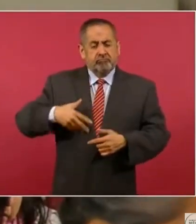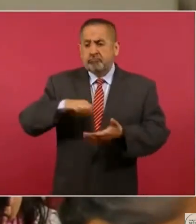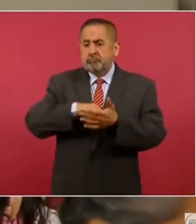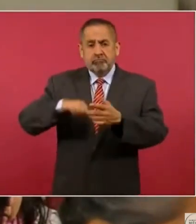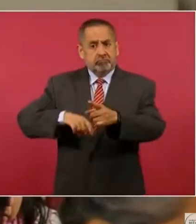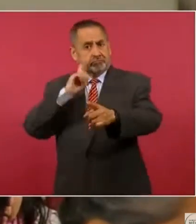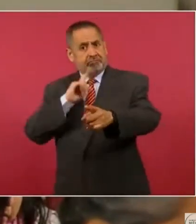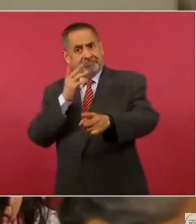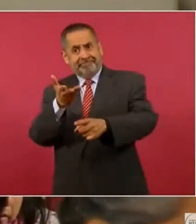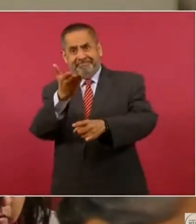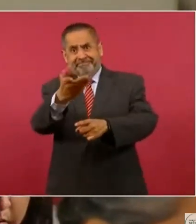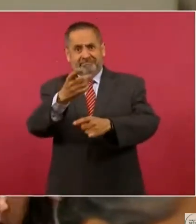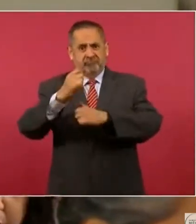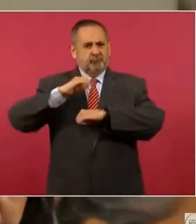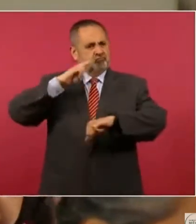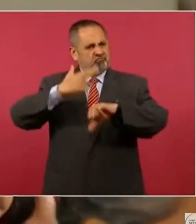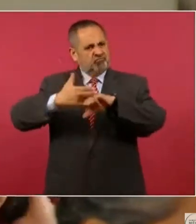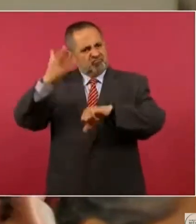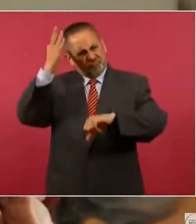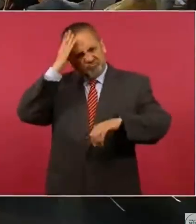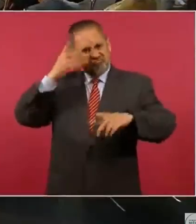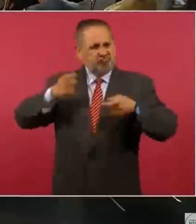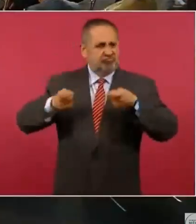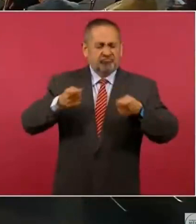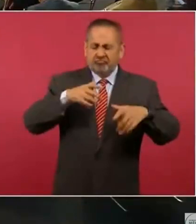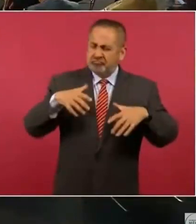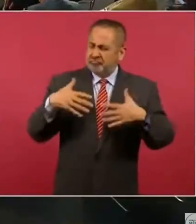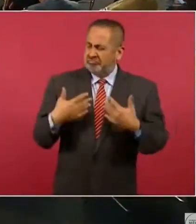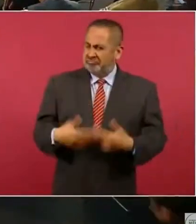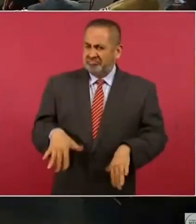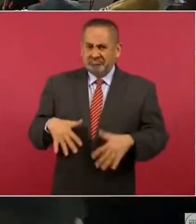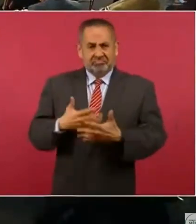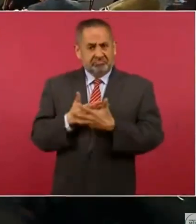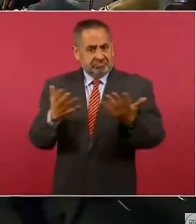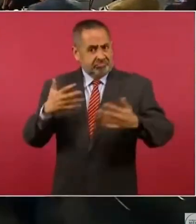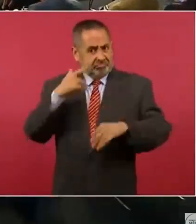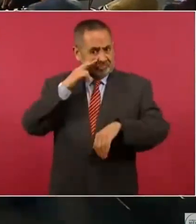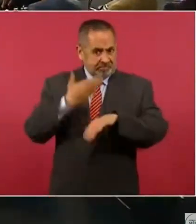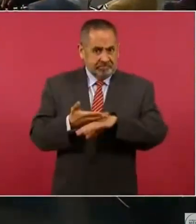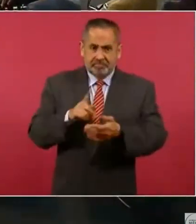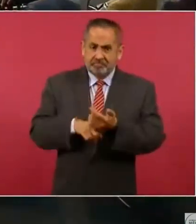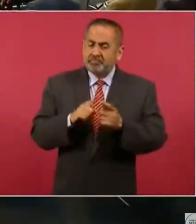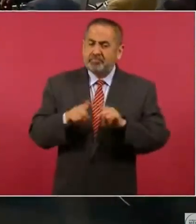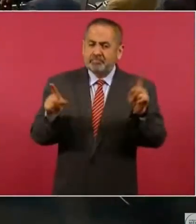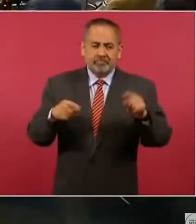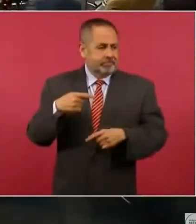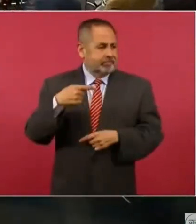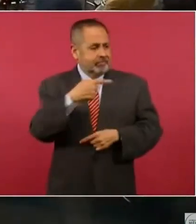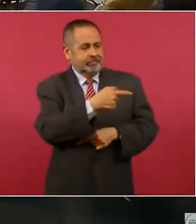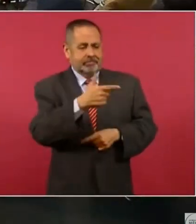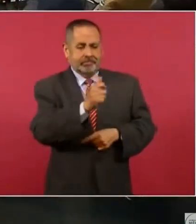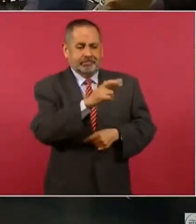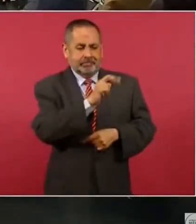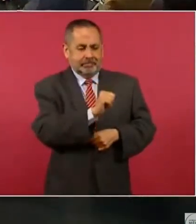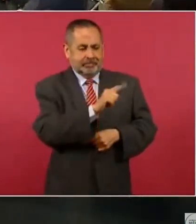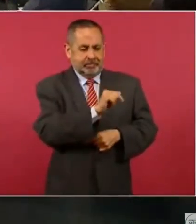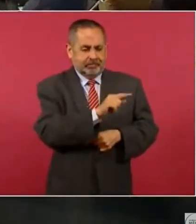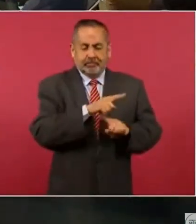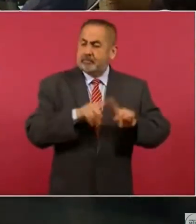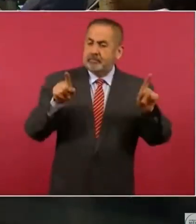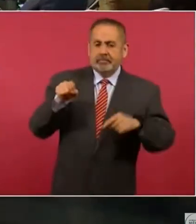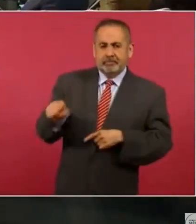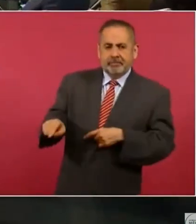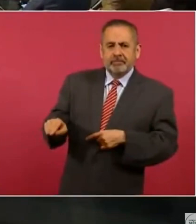ella estén frente a instituciones tan grandes. Imagínense qué diferencia García Luna a Rosa Isela, del cielo a